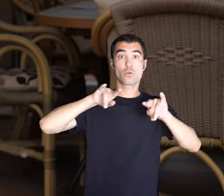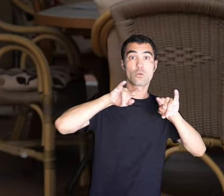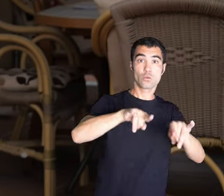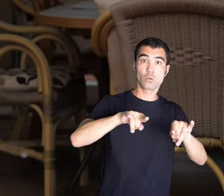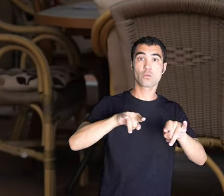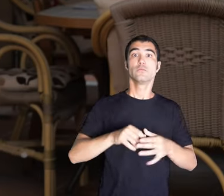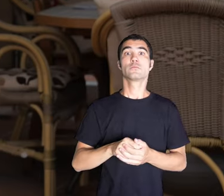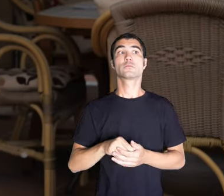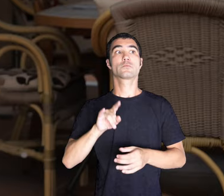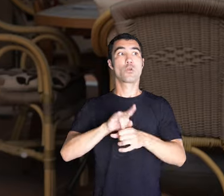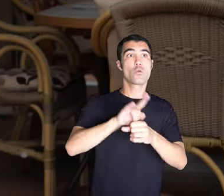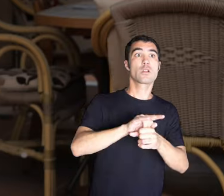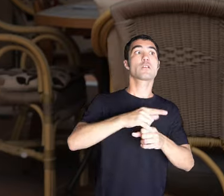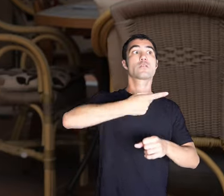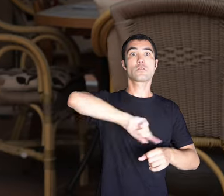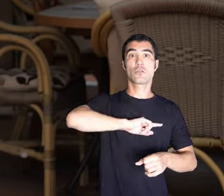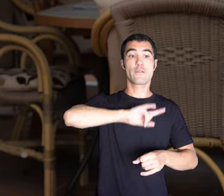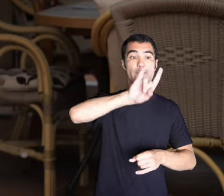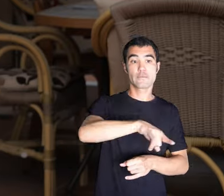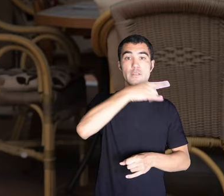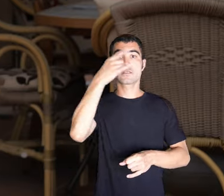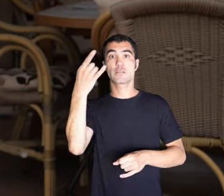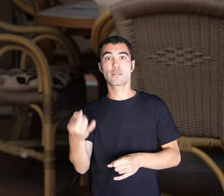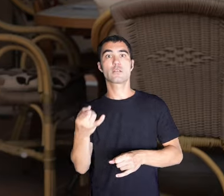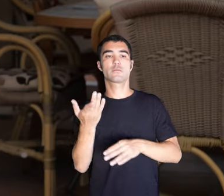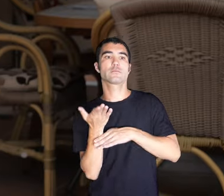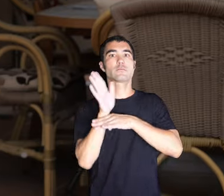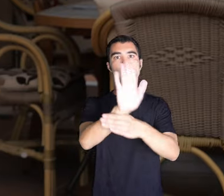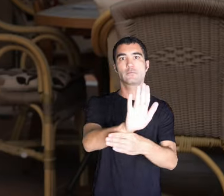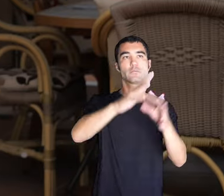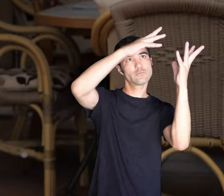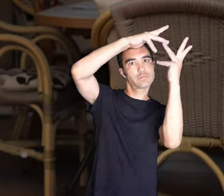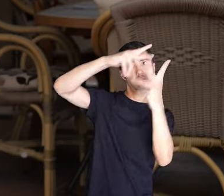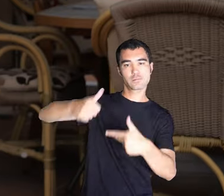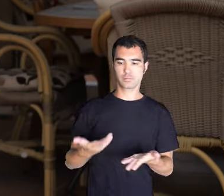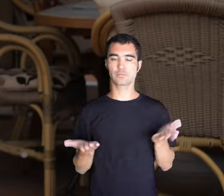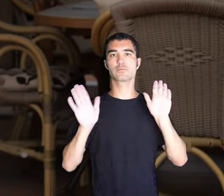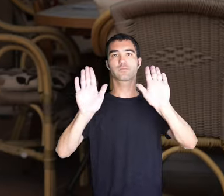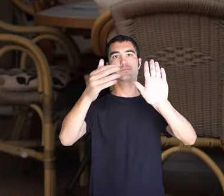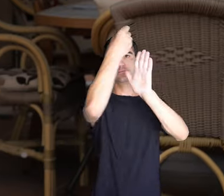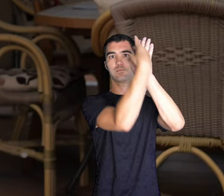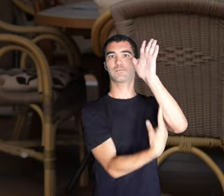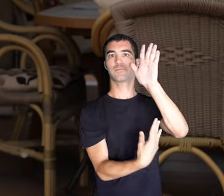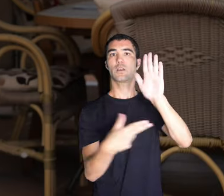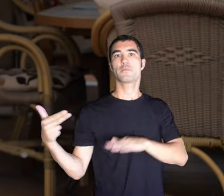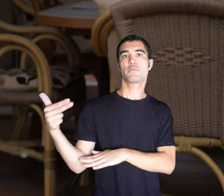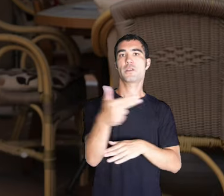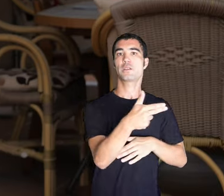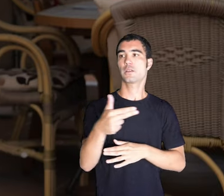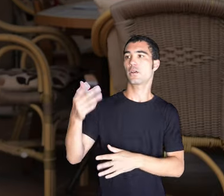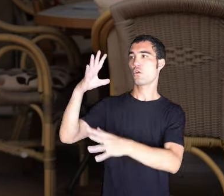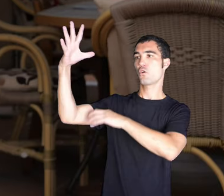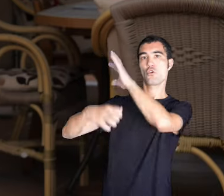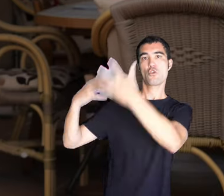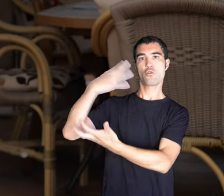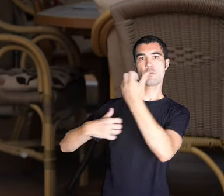fin. Al final de la semana era presentar, bueno, el gasto, la lista del pescado que habían comprado.